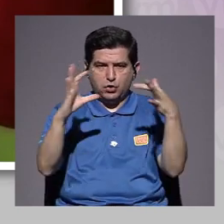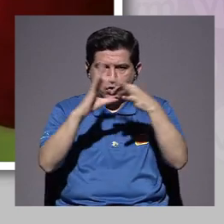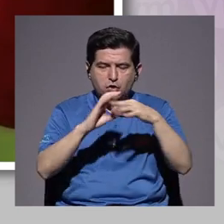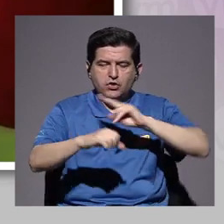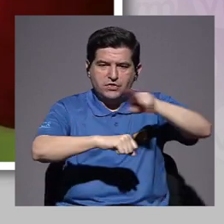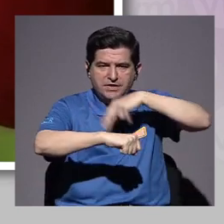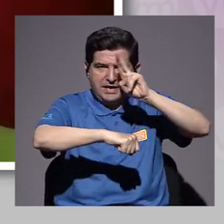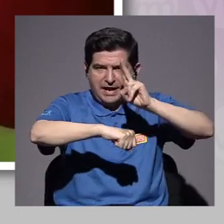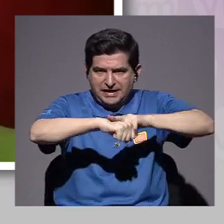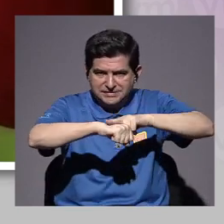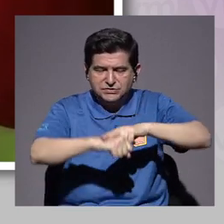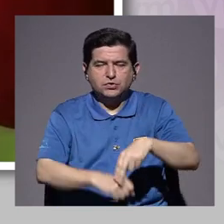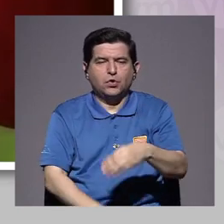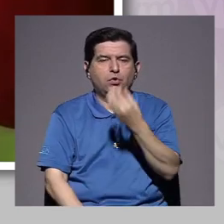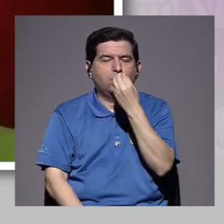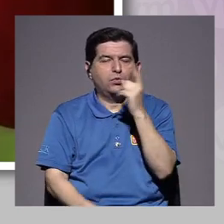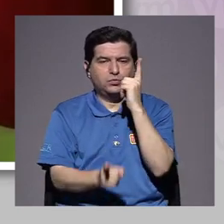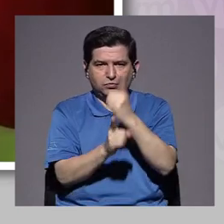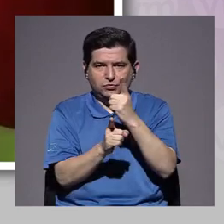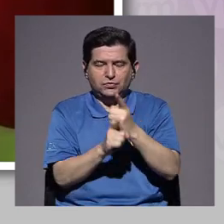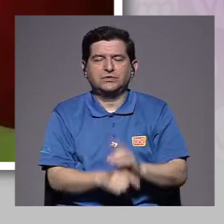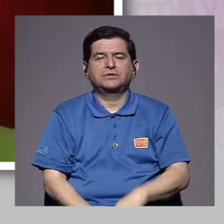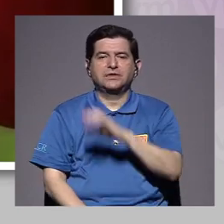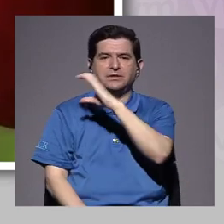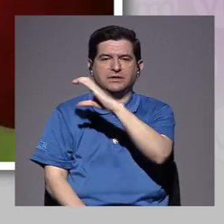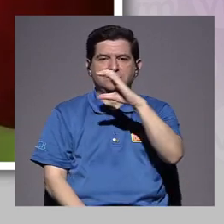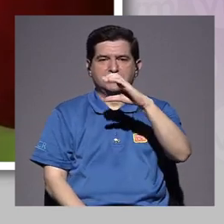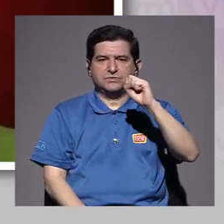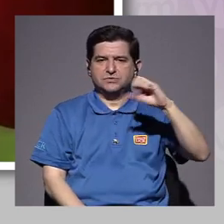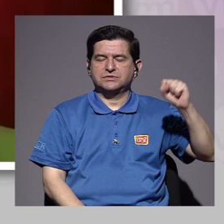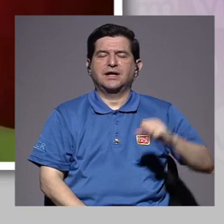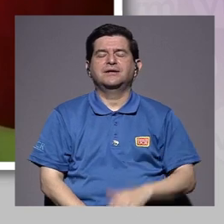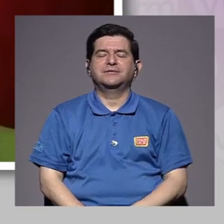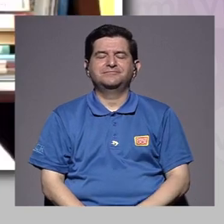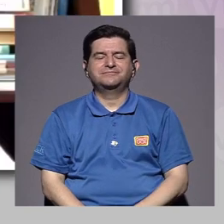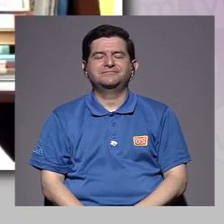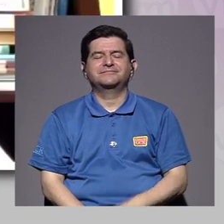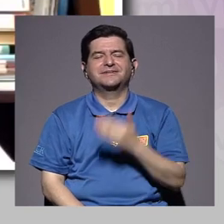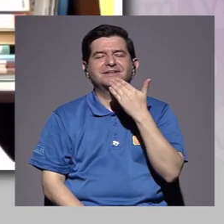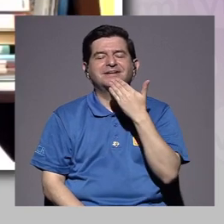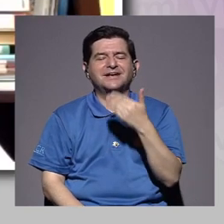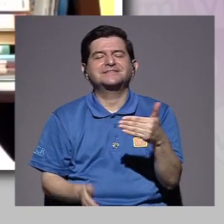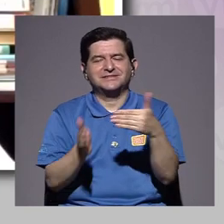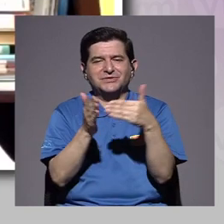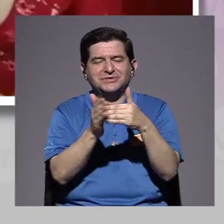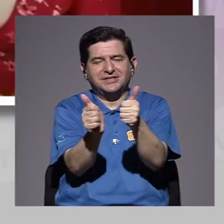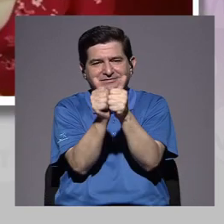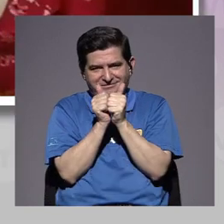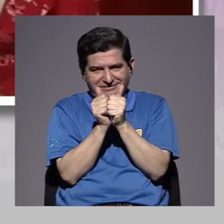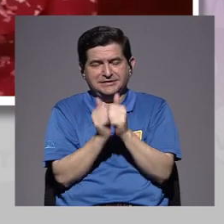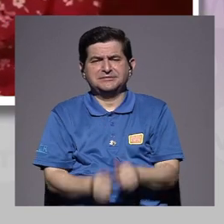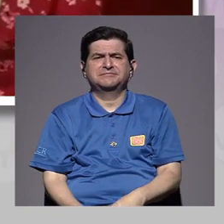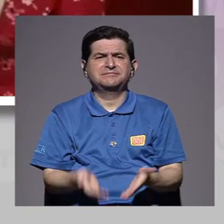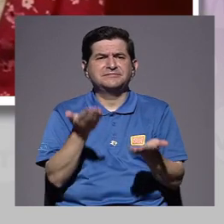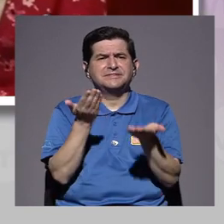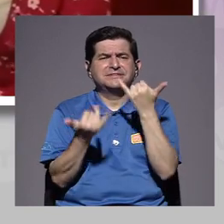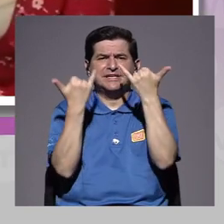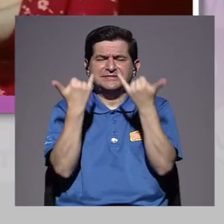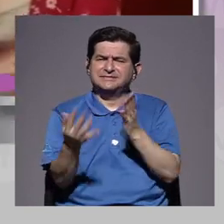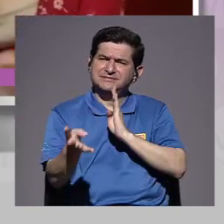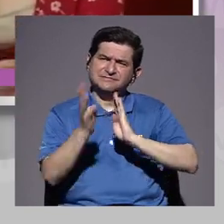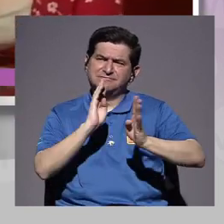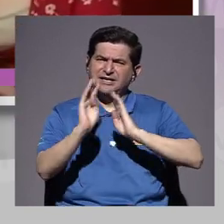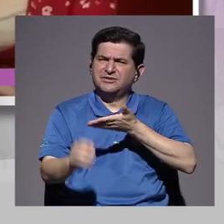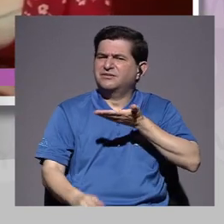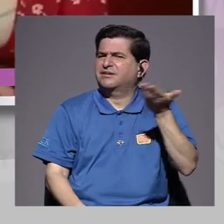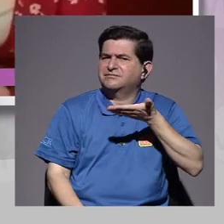la Coordinación Nacional de Nutrición de la Caja del Seguro. Muchas gracias nuevamente por estar con nosotros. Podríamos conversar tal vez ahora